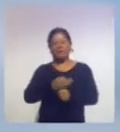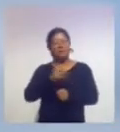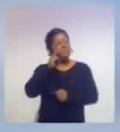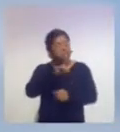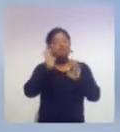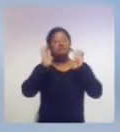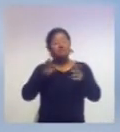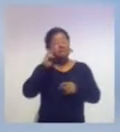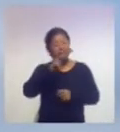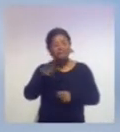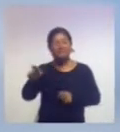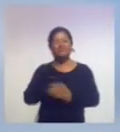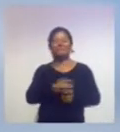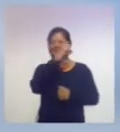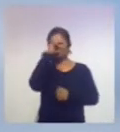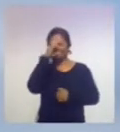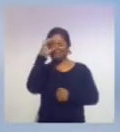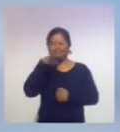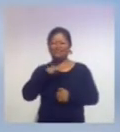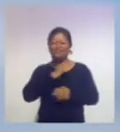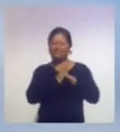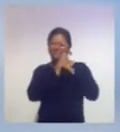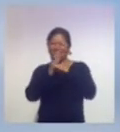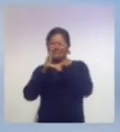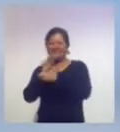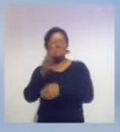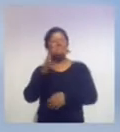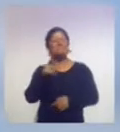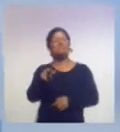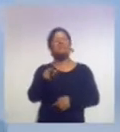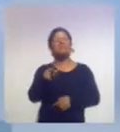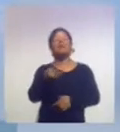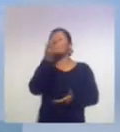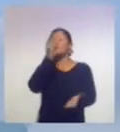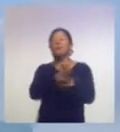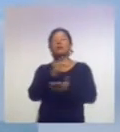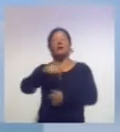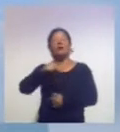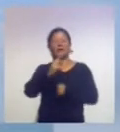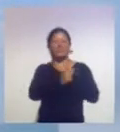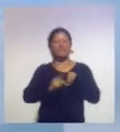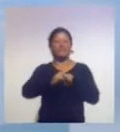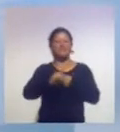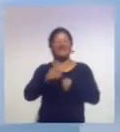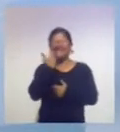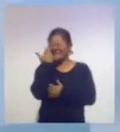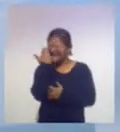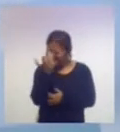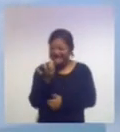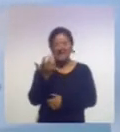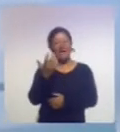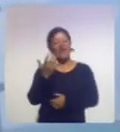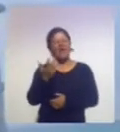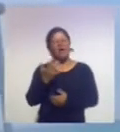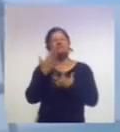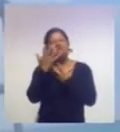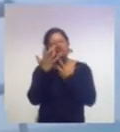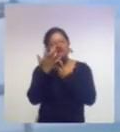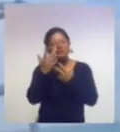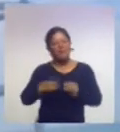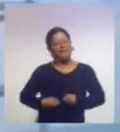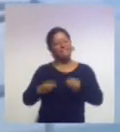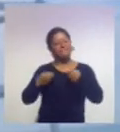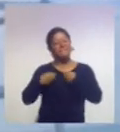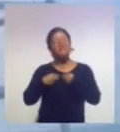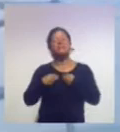marino. Estas son las fotografías de la vaquita marina, cetáceo único de nuestro país, que se aferra a la vida en el Alto Golfo de California, donde se